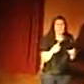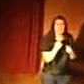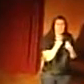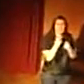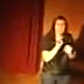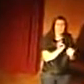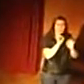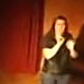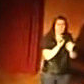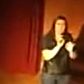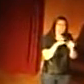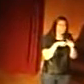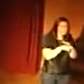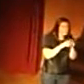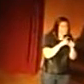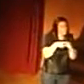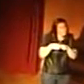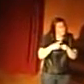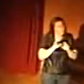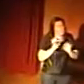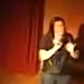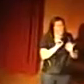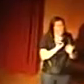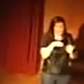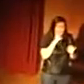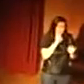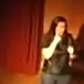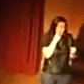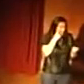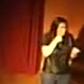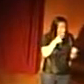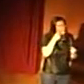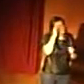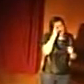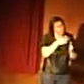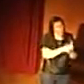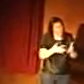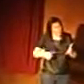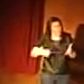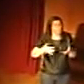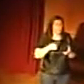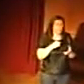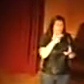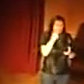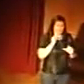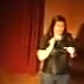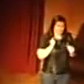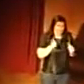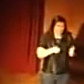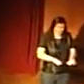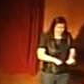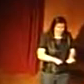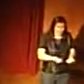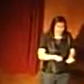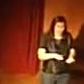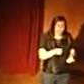componentes especiales que vamos a ir viendo a lo largo de la charla pero eh sobre todo me interesa arrancar para que tengamos un